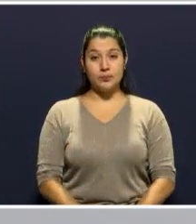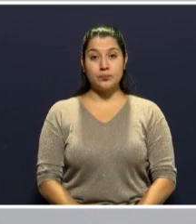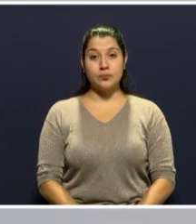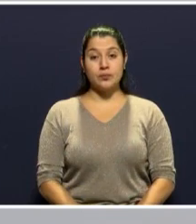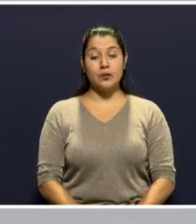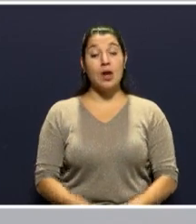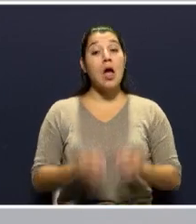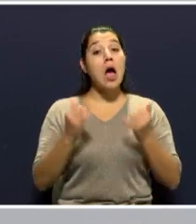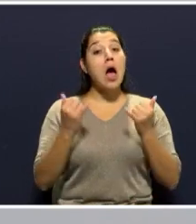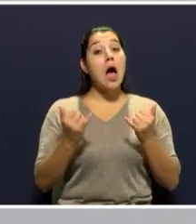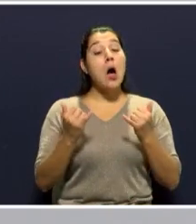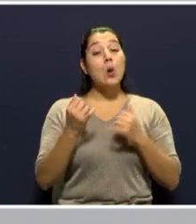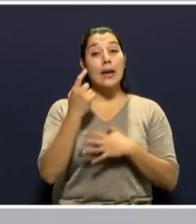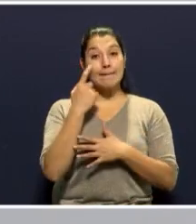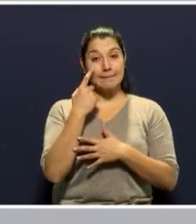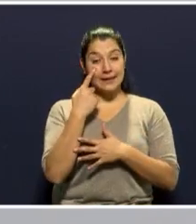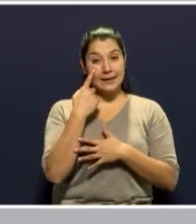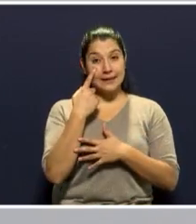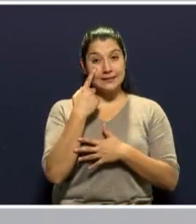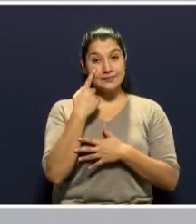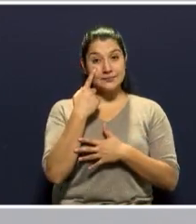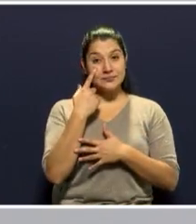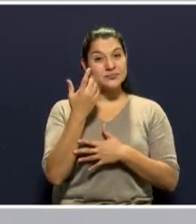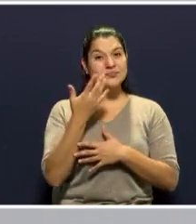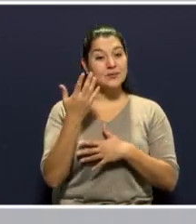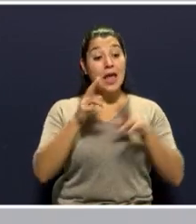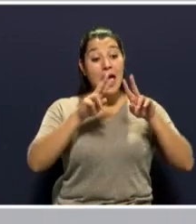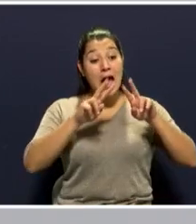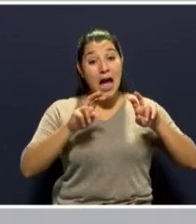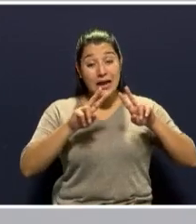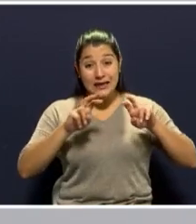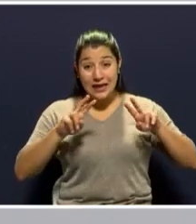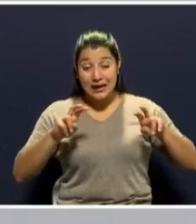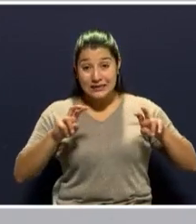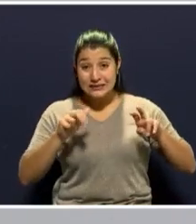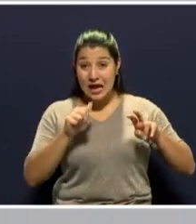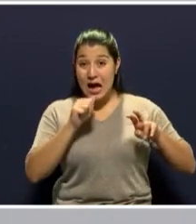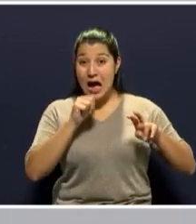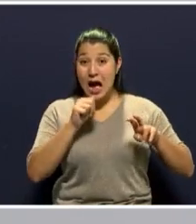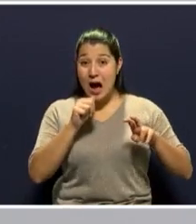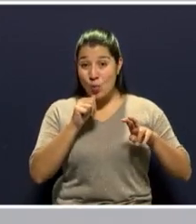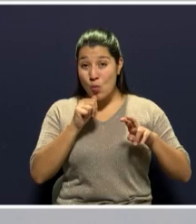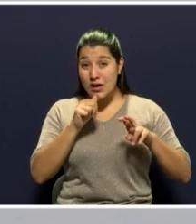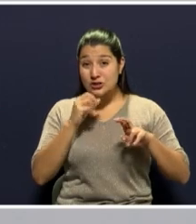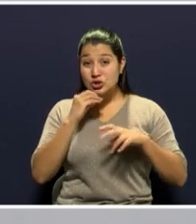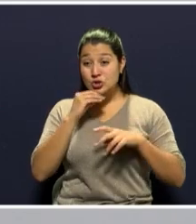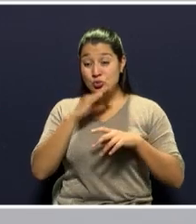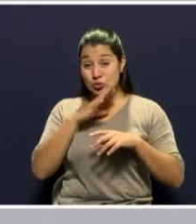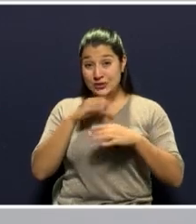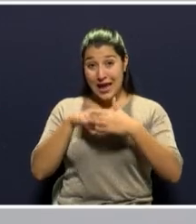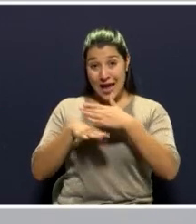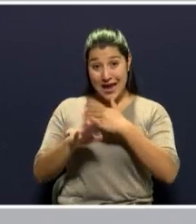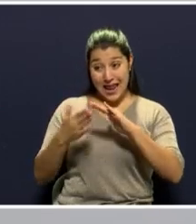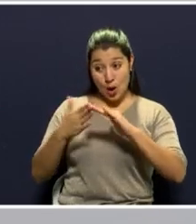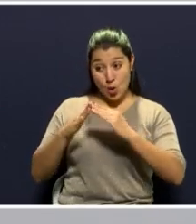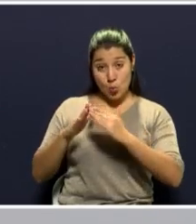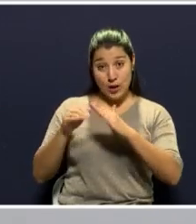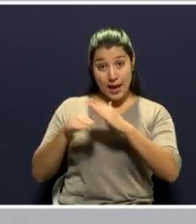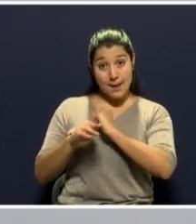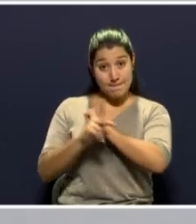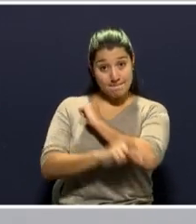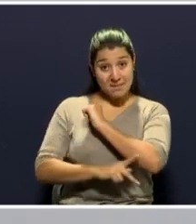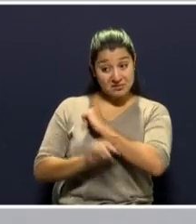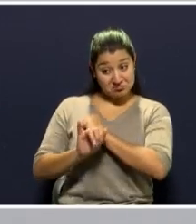Vamos a ver ahora que el análisis de las aguas residuales en las comunidades del país podría ser una